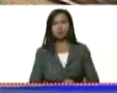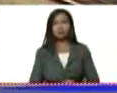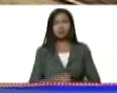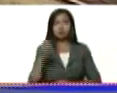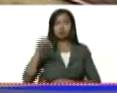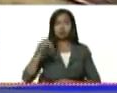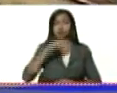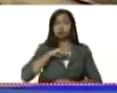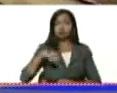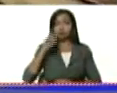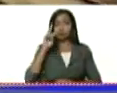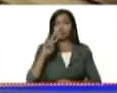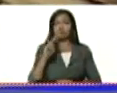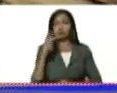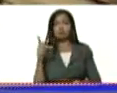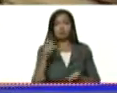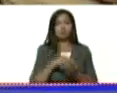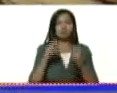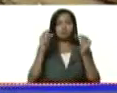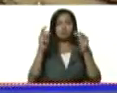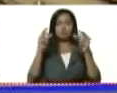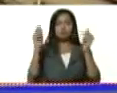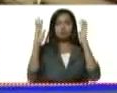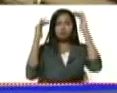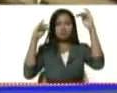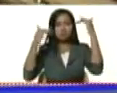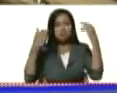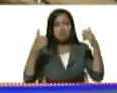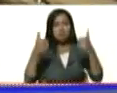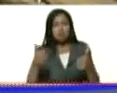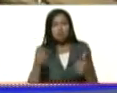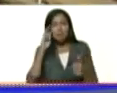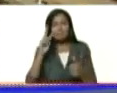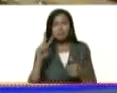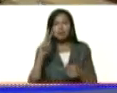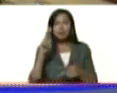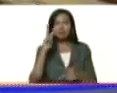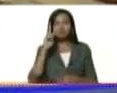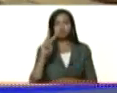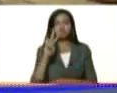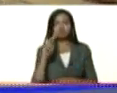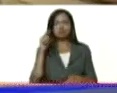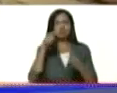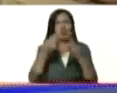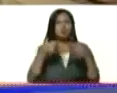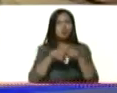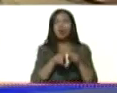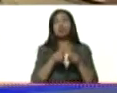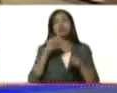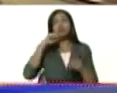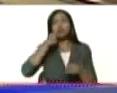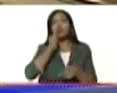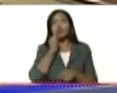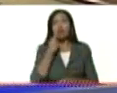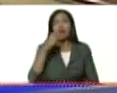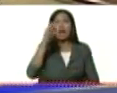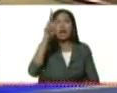Hoy estuve muy atento y vi por transmisión directa de Russia Today, de RT,